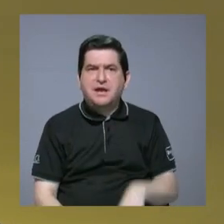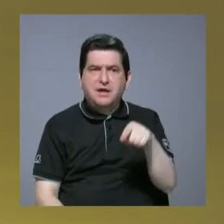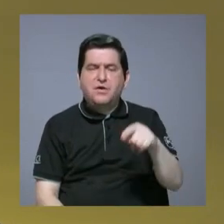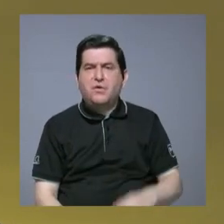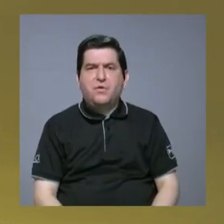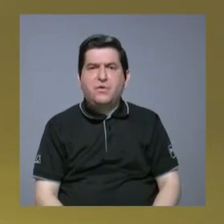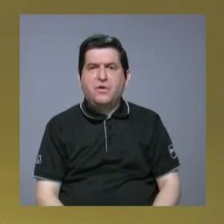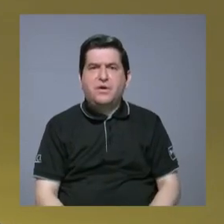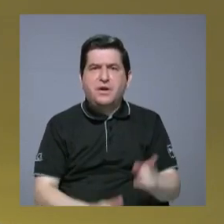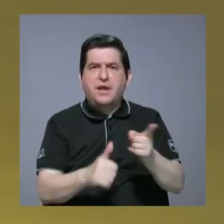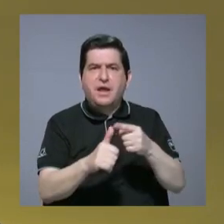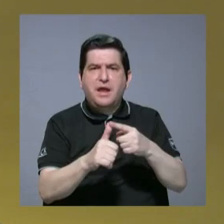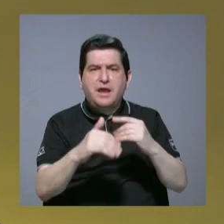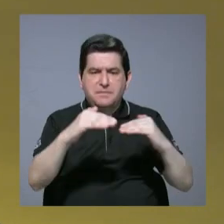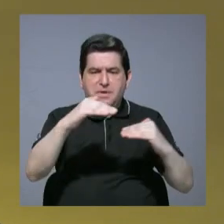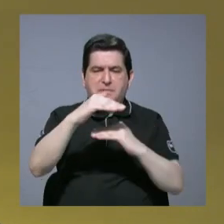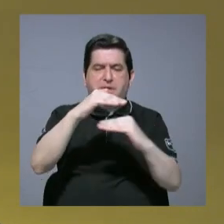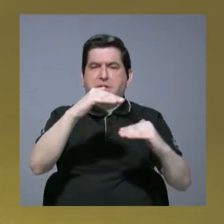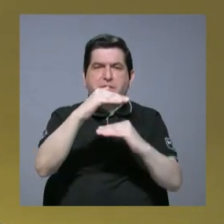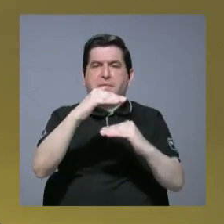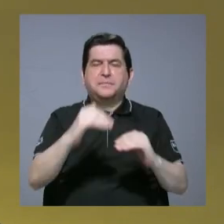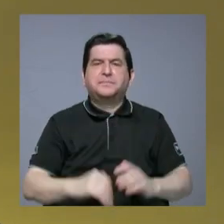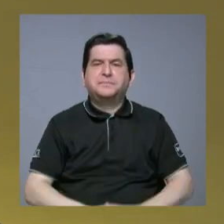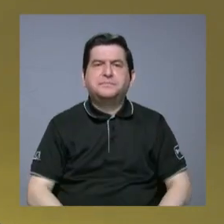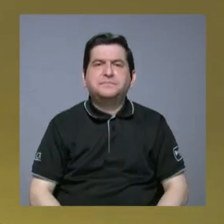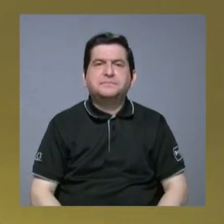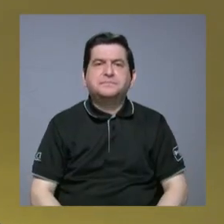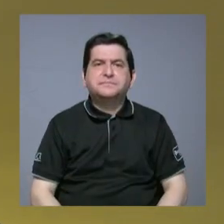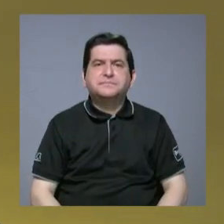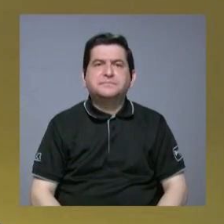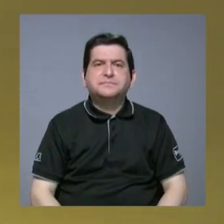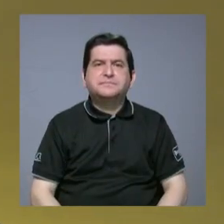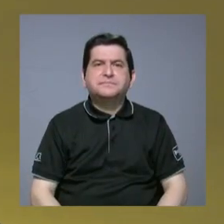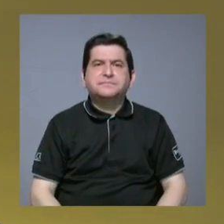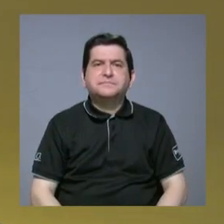piso inicial, y entonces